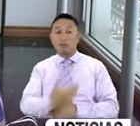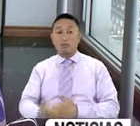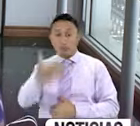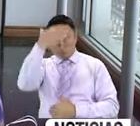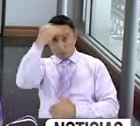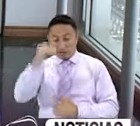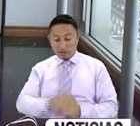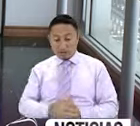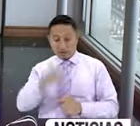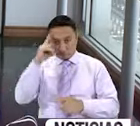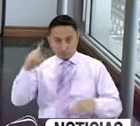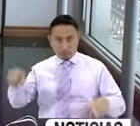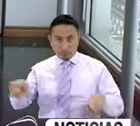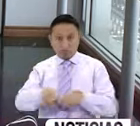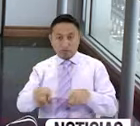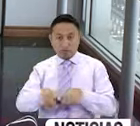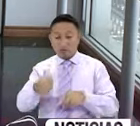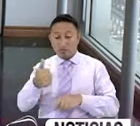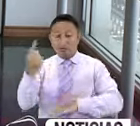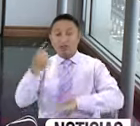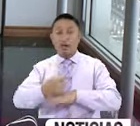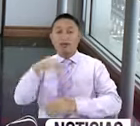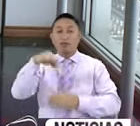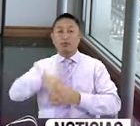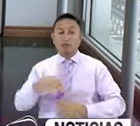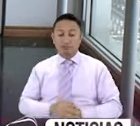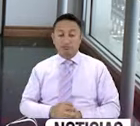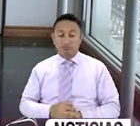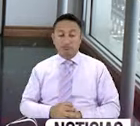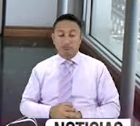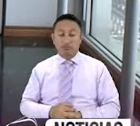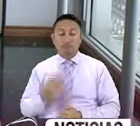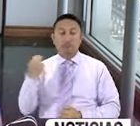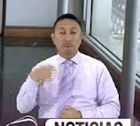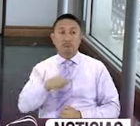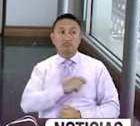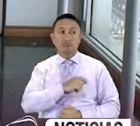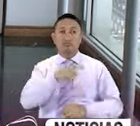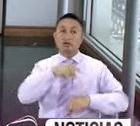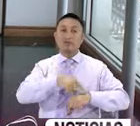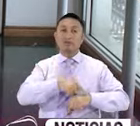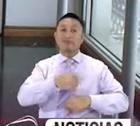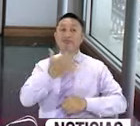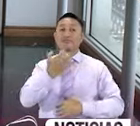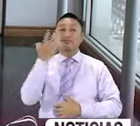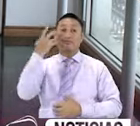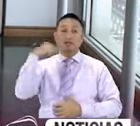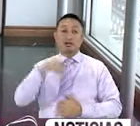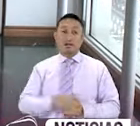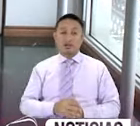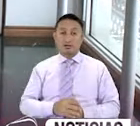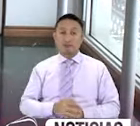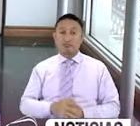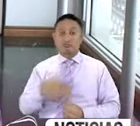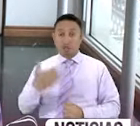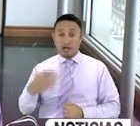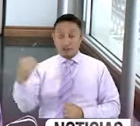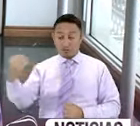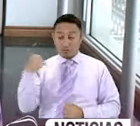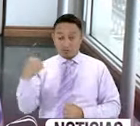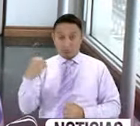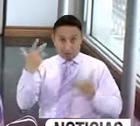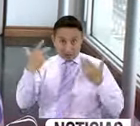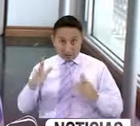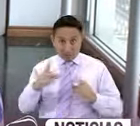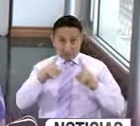el mismo día de elecciones, nosotros tendríamos que en el plazo máximo de 15 días, a partir de que se nos notifique con la consulta